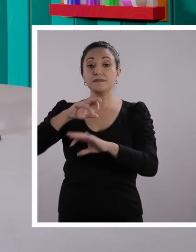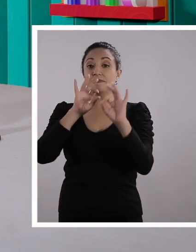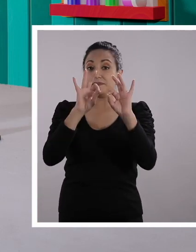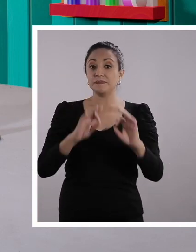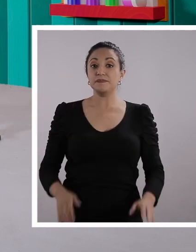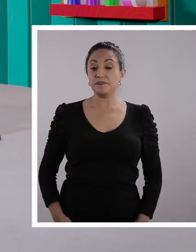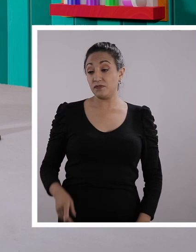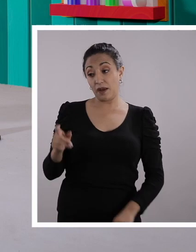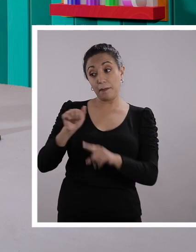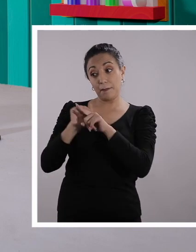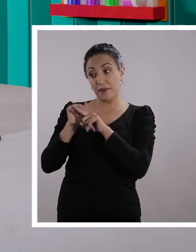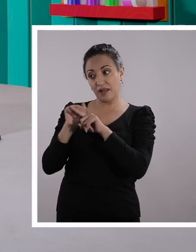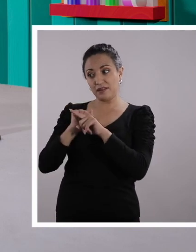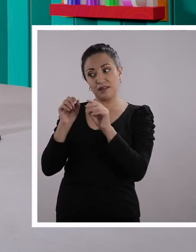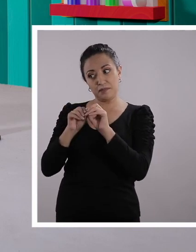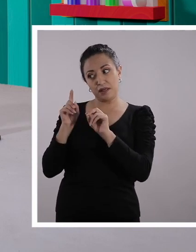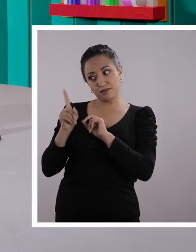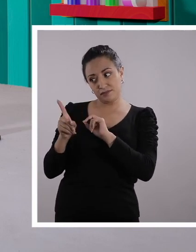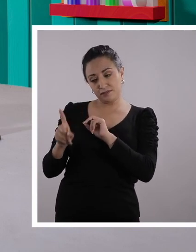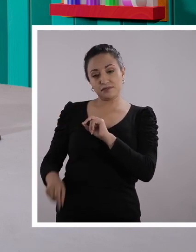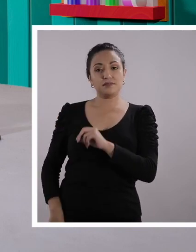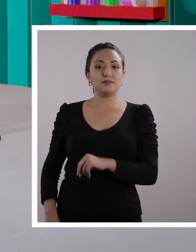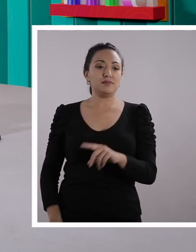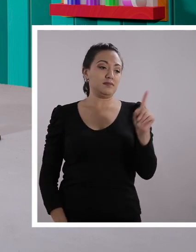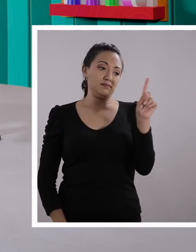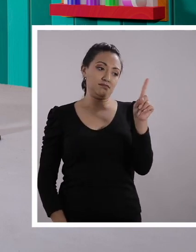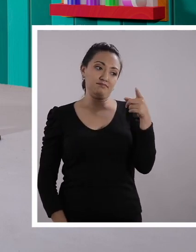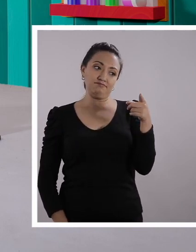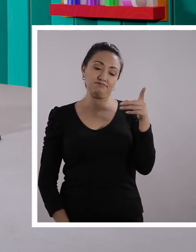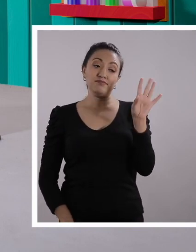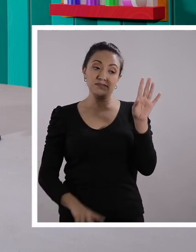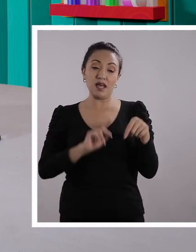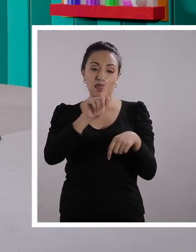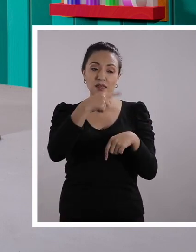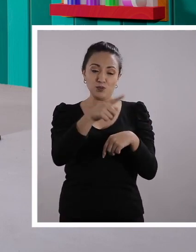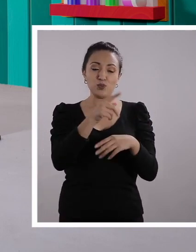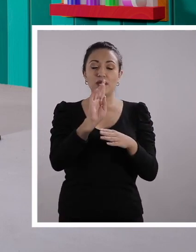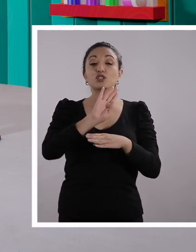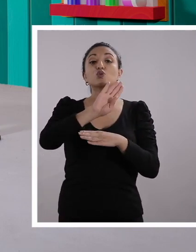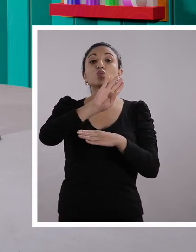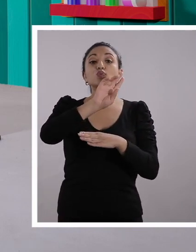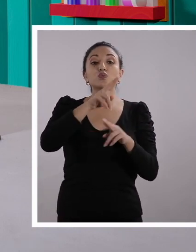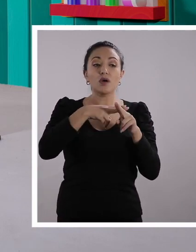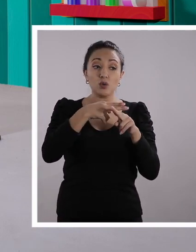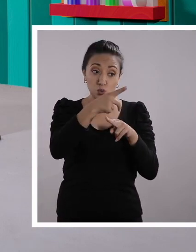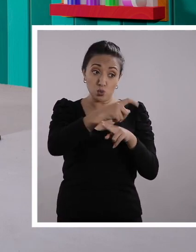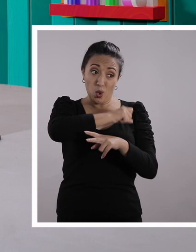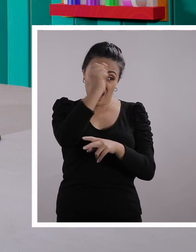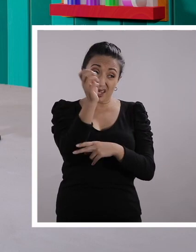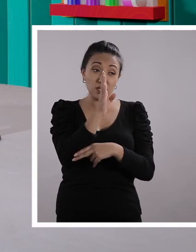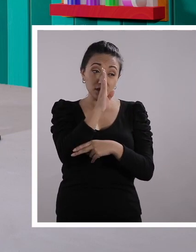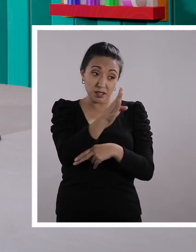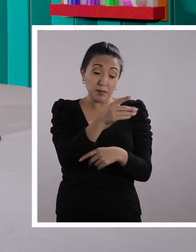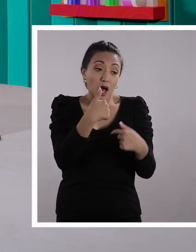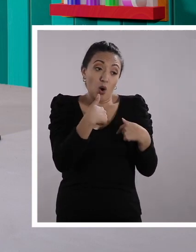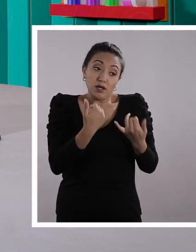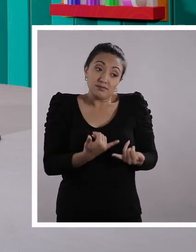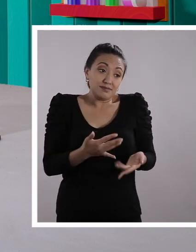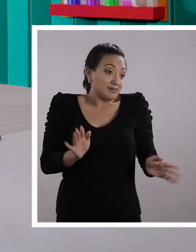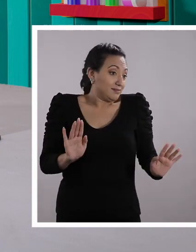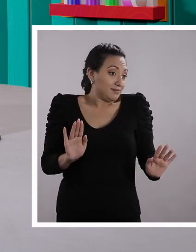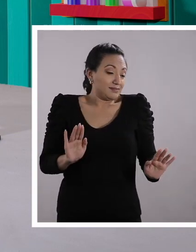fue increíble tenemos que seguir practicando tienes que darme la revancha no no se diga más grave lo hacemos otra vez usted ya me ha ganado en varios juegos de